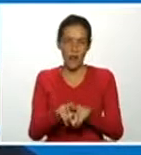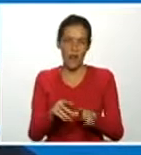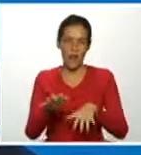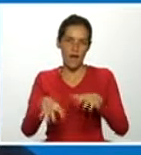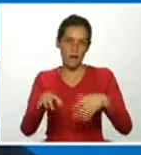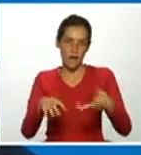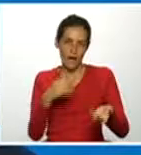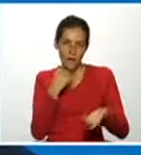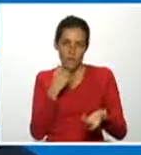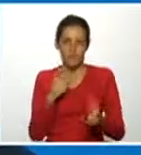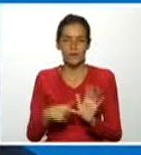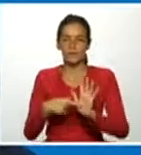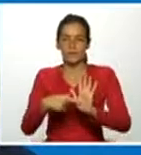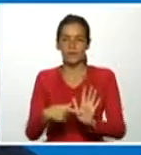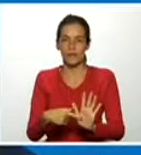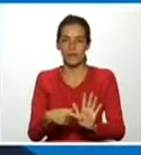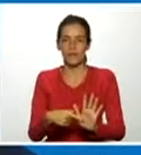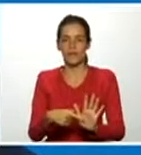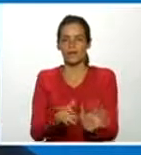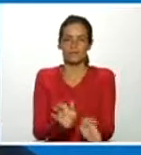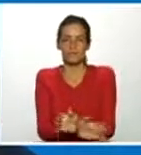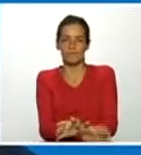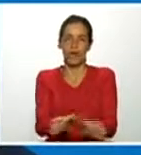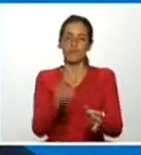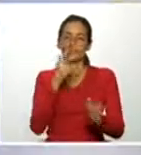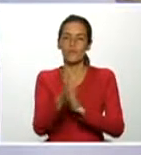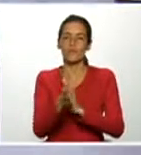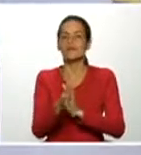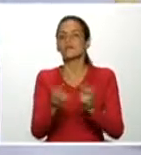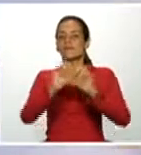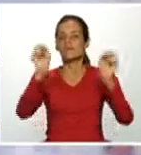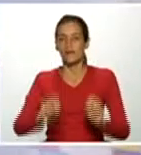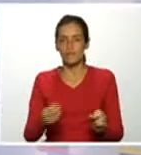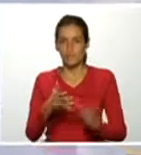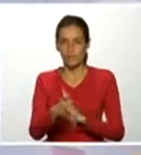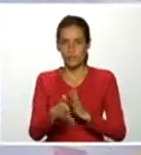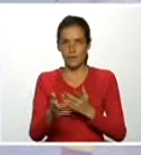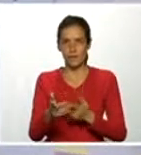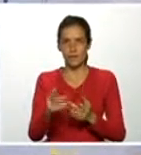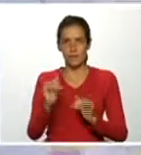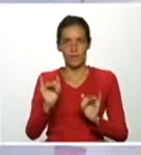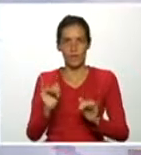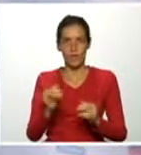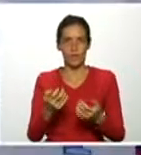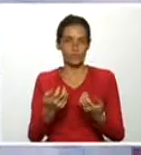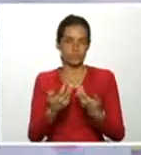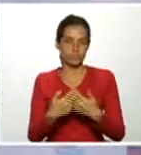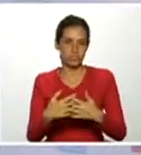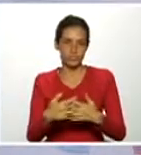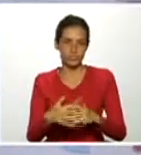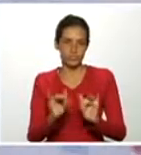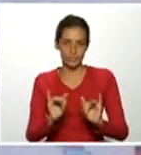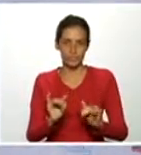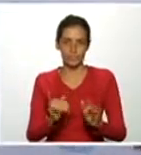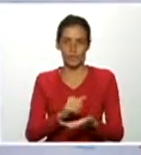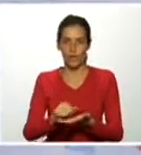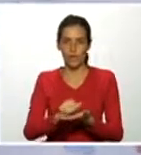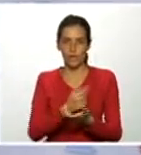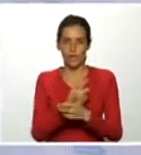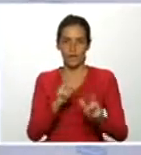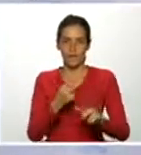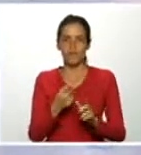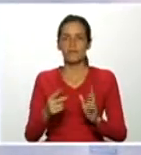Okay. Es la mascota que representa el núcleo del sistema operativo GNU Linux, ¿no? Okay. Que es el sistema operativo del cual se